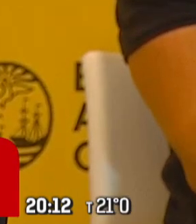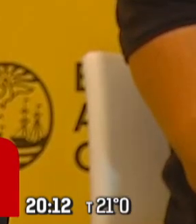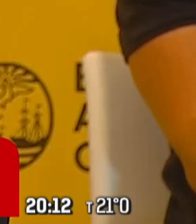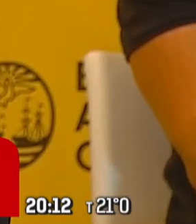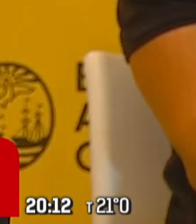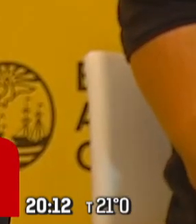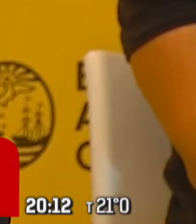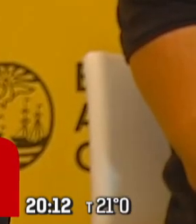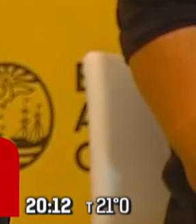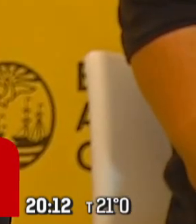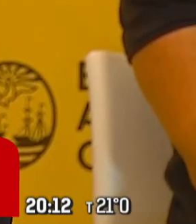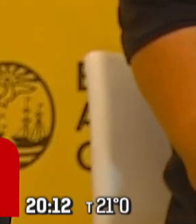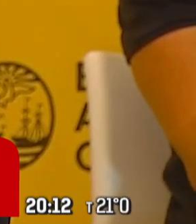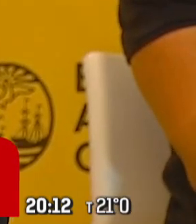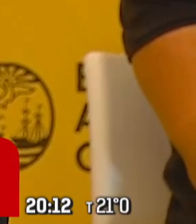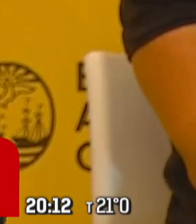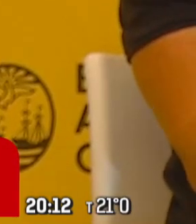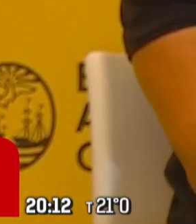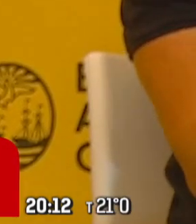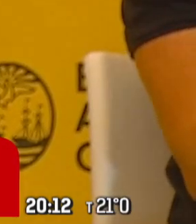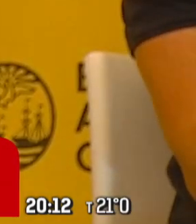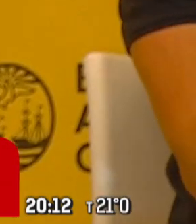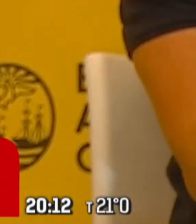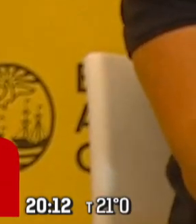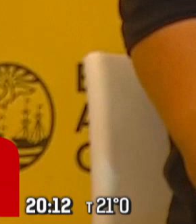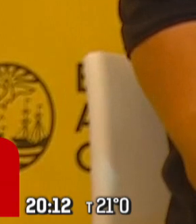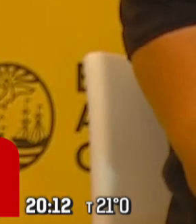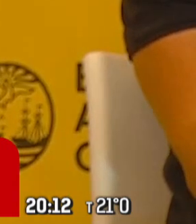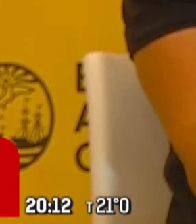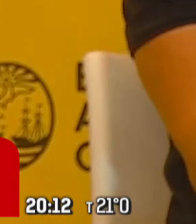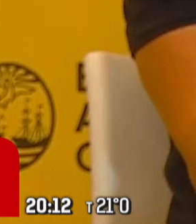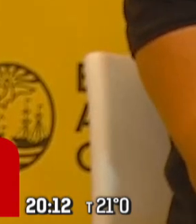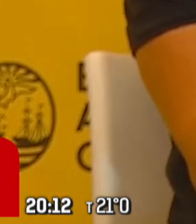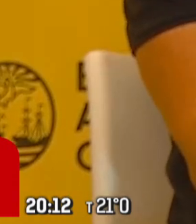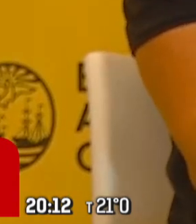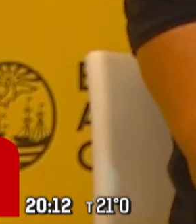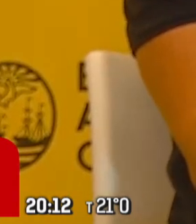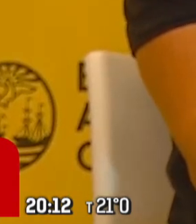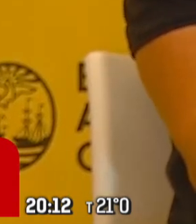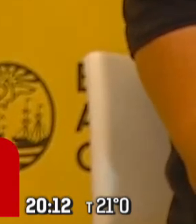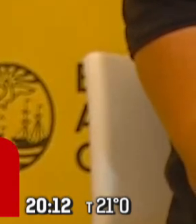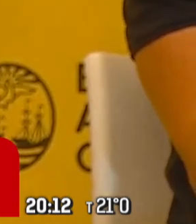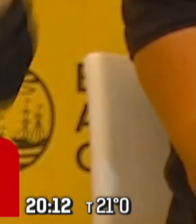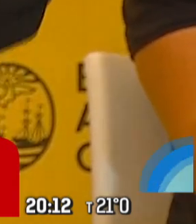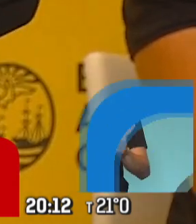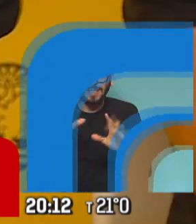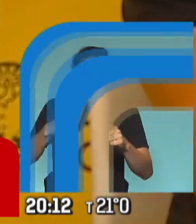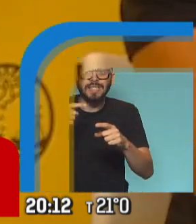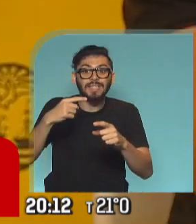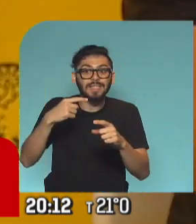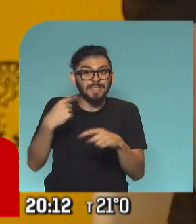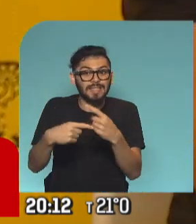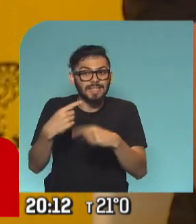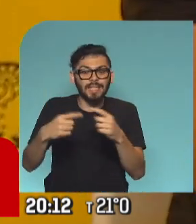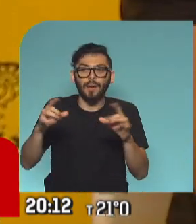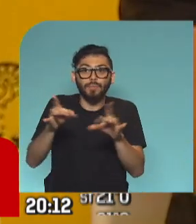Gracias a esto, a esta estrategia sanitaria y al cuidado y responsabilidad de cada uno de ustedes, se sigue consolidando la tendencia a